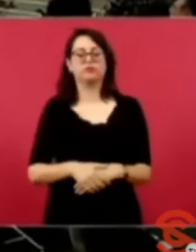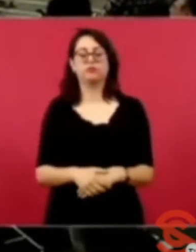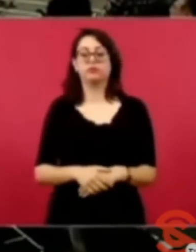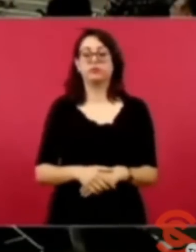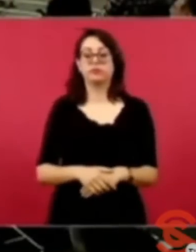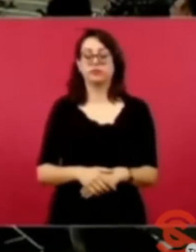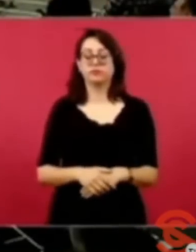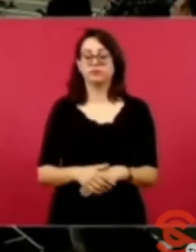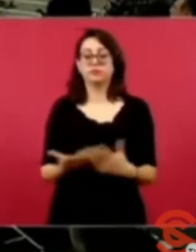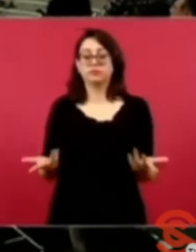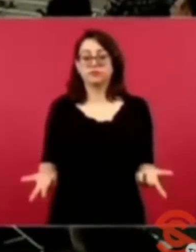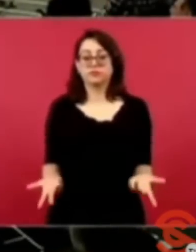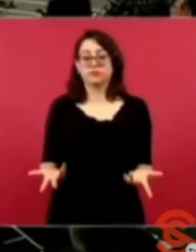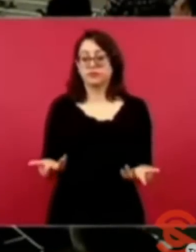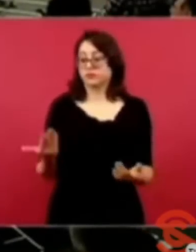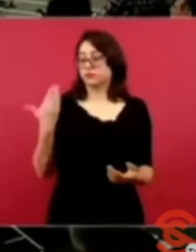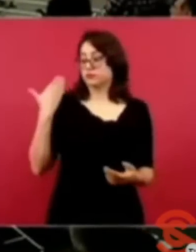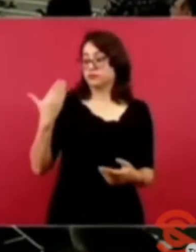De octubre del